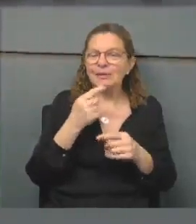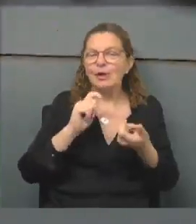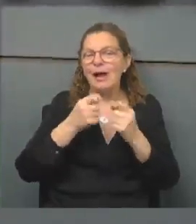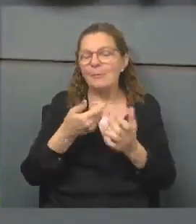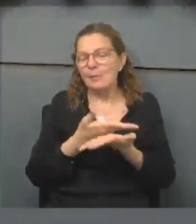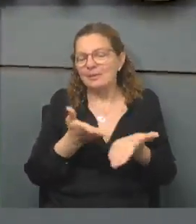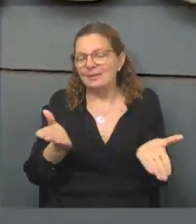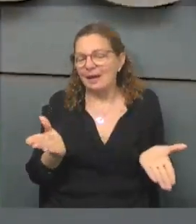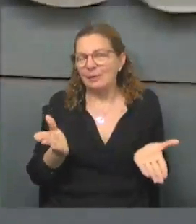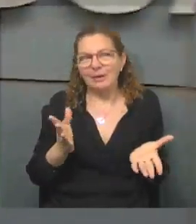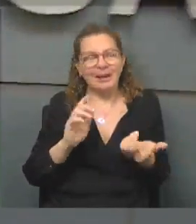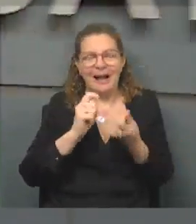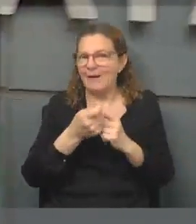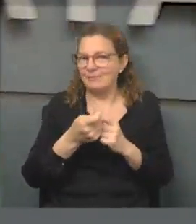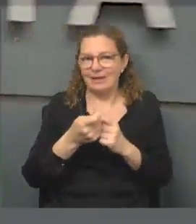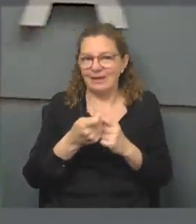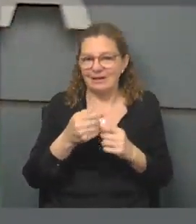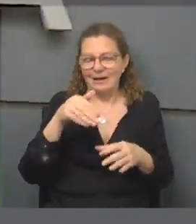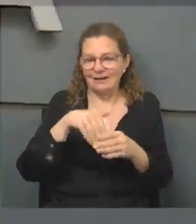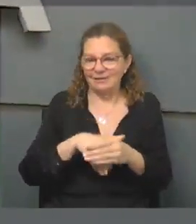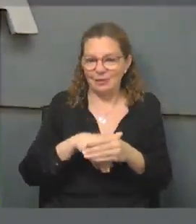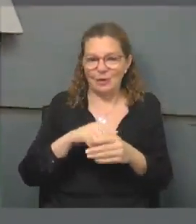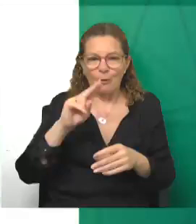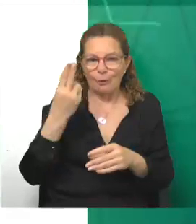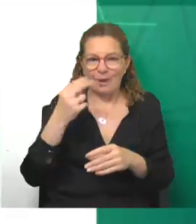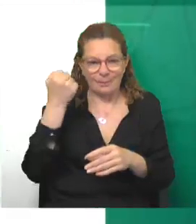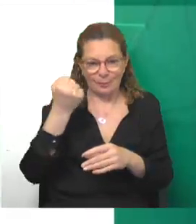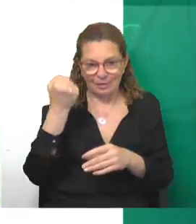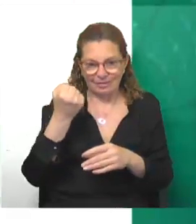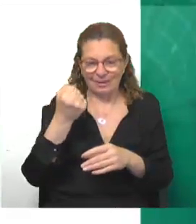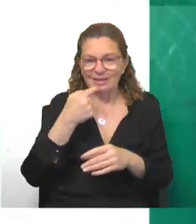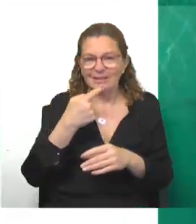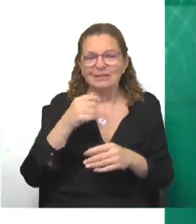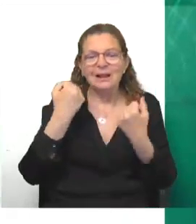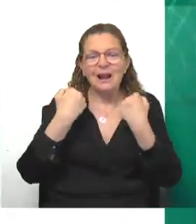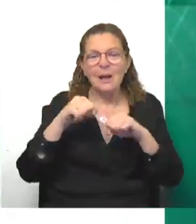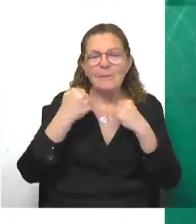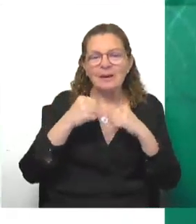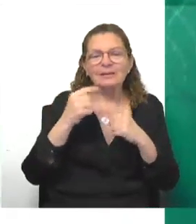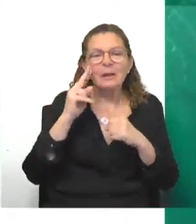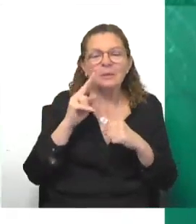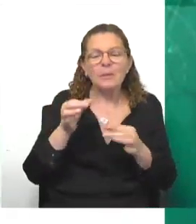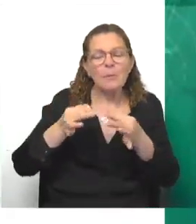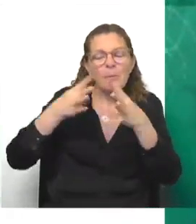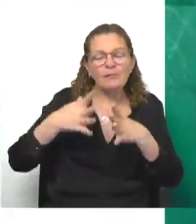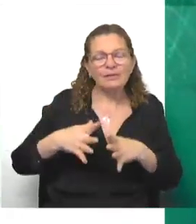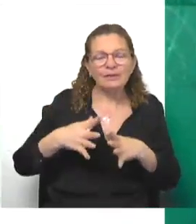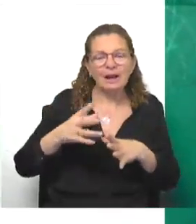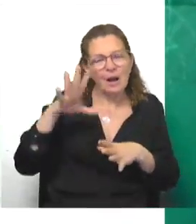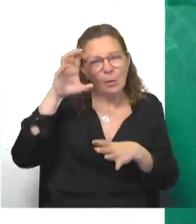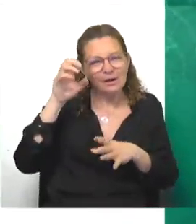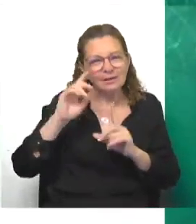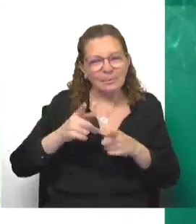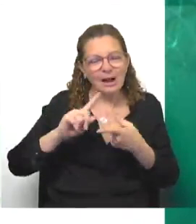espectáculo que desdibuja la importancia de las elecciones nacionales cuestionan la práctica des desde un punto de vista profesional y recuerdan